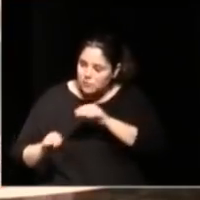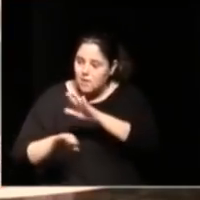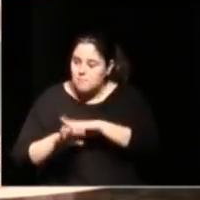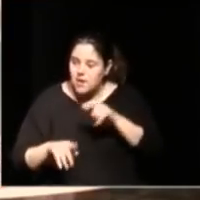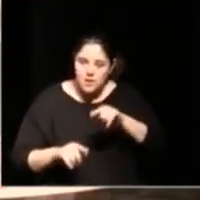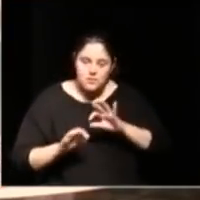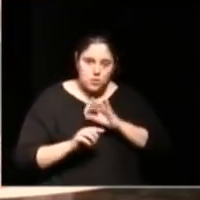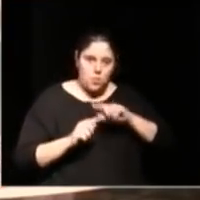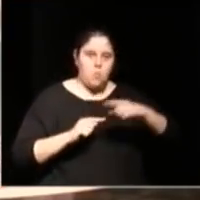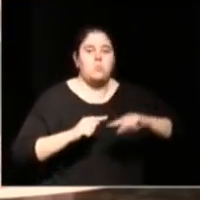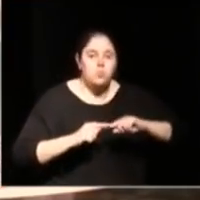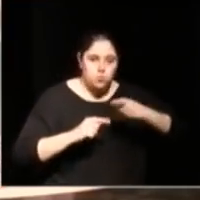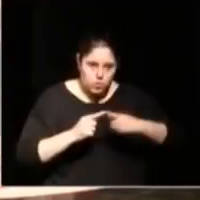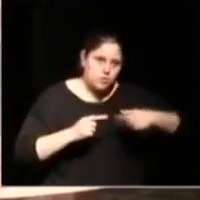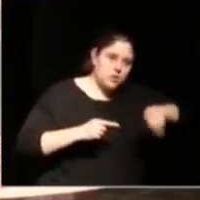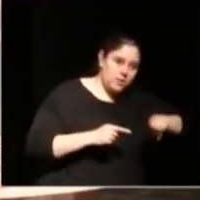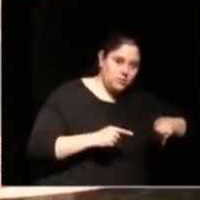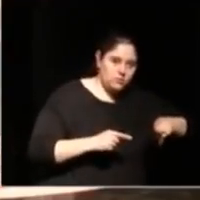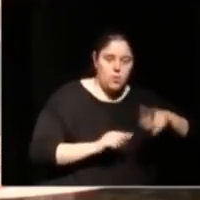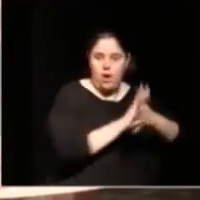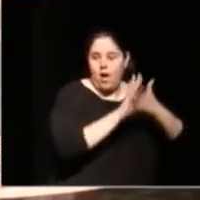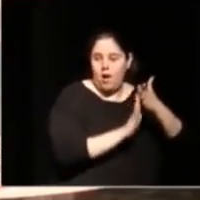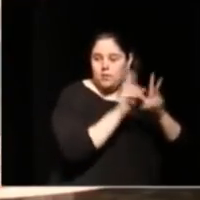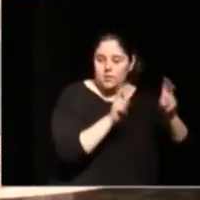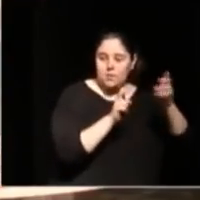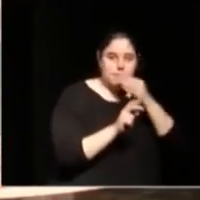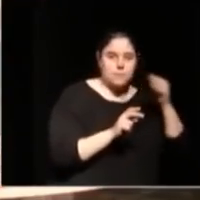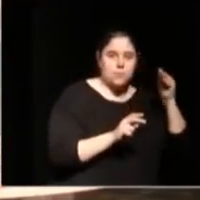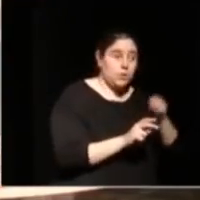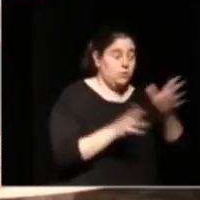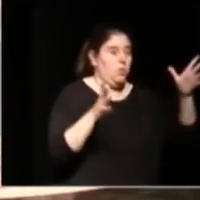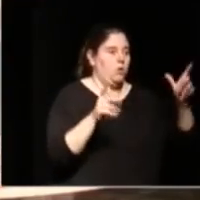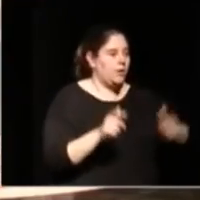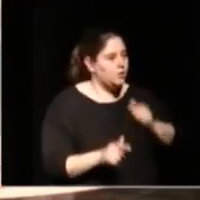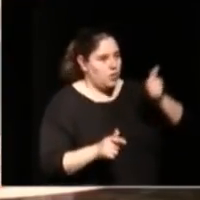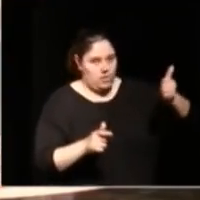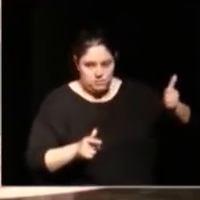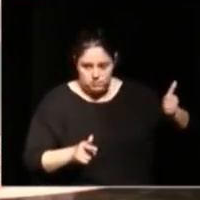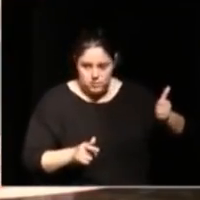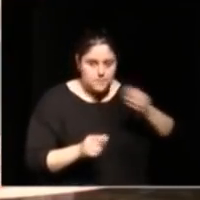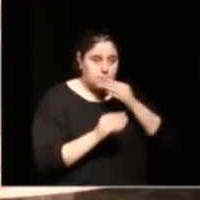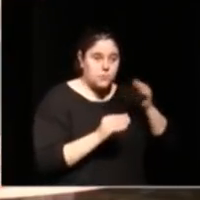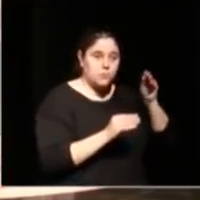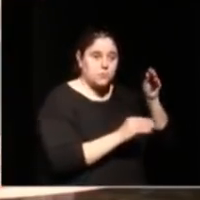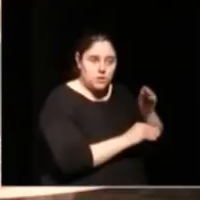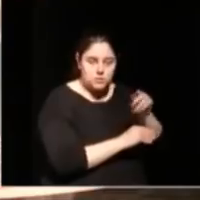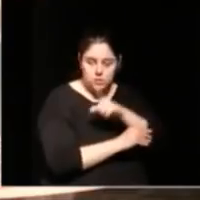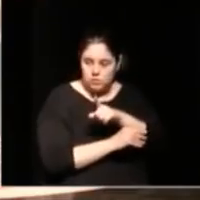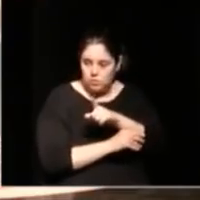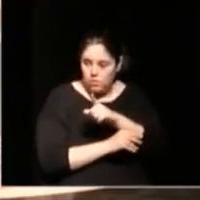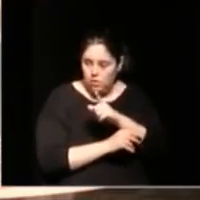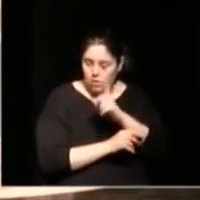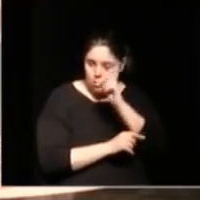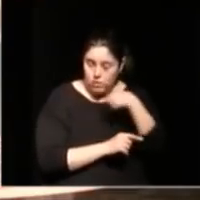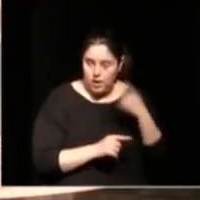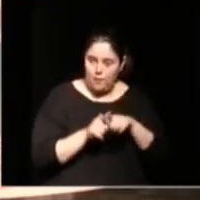habló mucho de aquel beso que salió por casualidad, aquel beso que le dejó una cara de guindos como